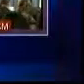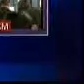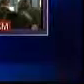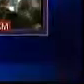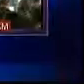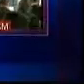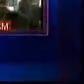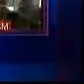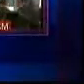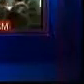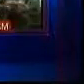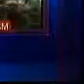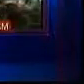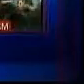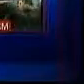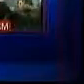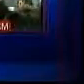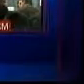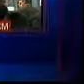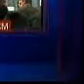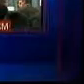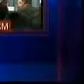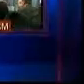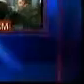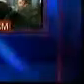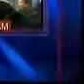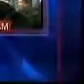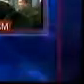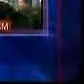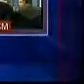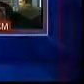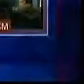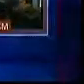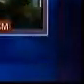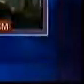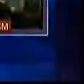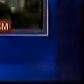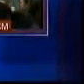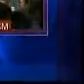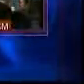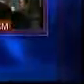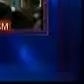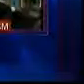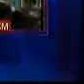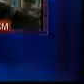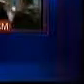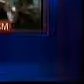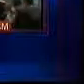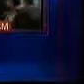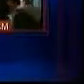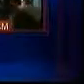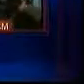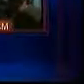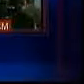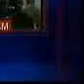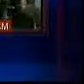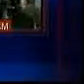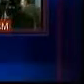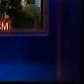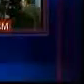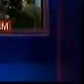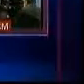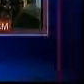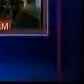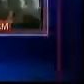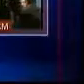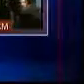que ellos han querido dar a entender es pues, que solamente querían articular la defensa del Estado ante la Corte Interamericana y han rechazado cualquier